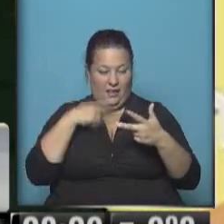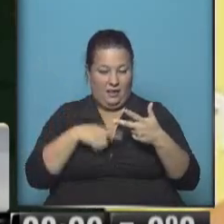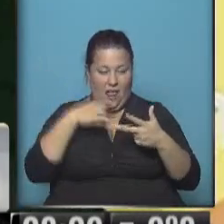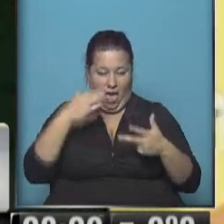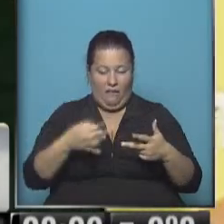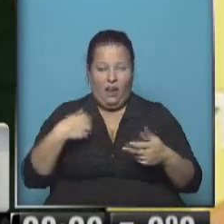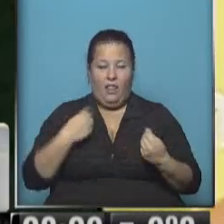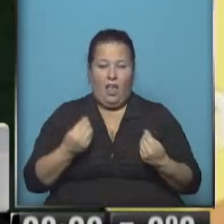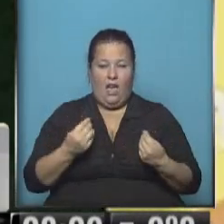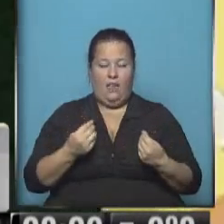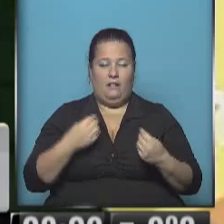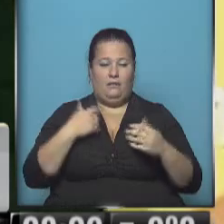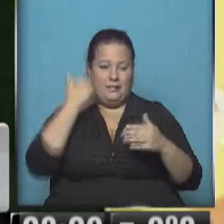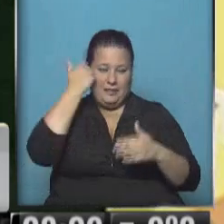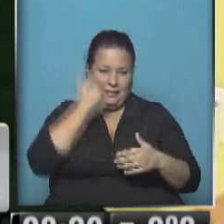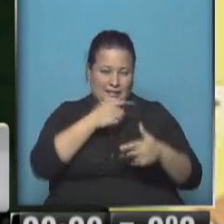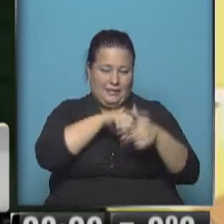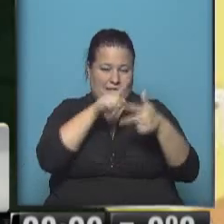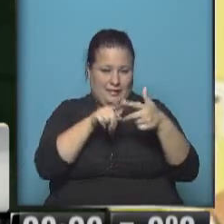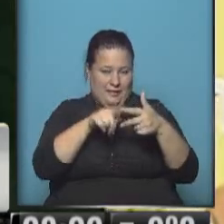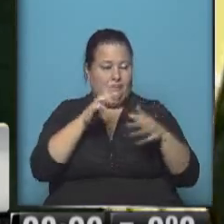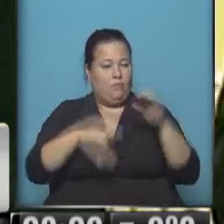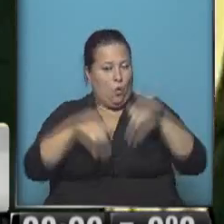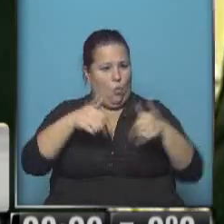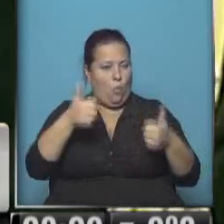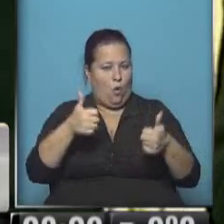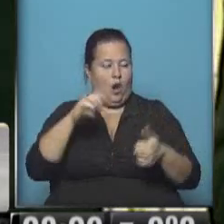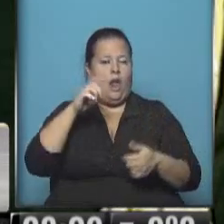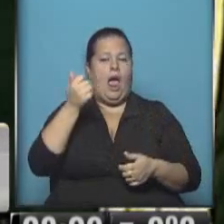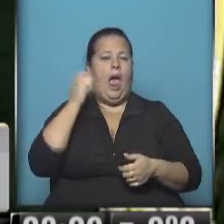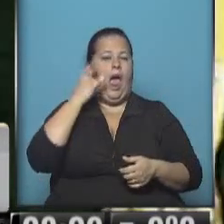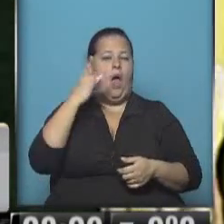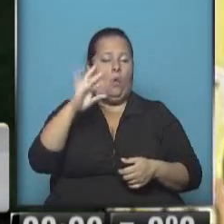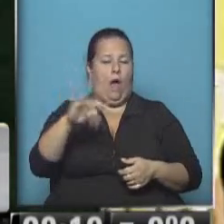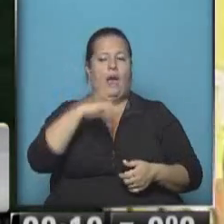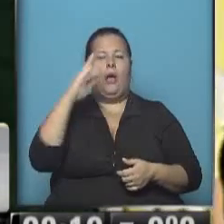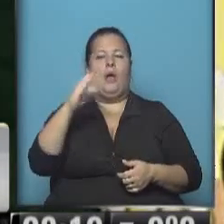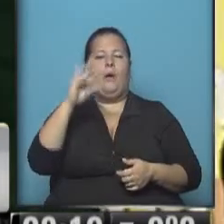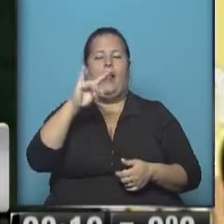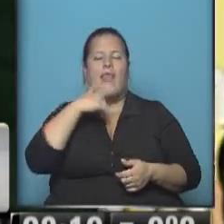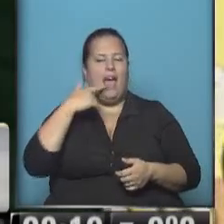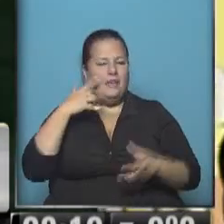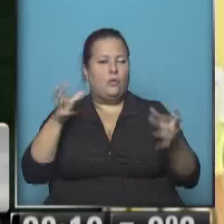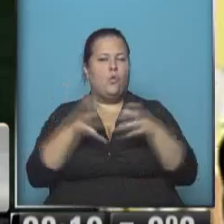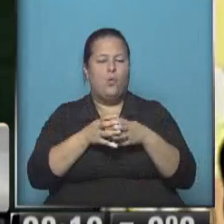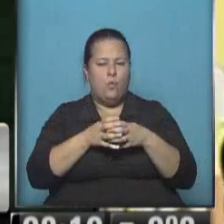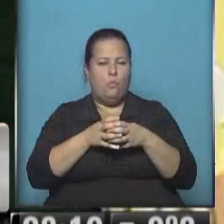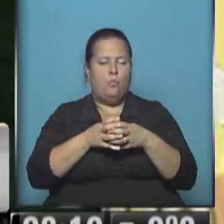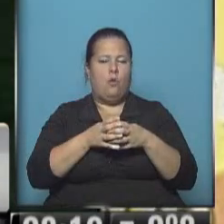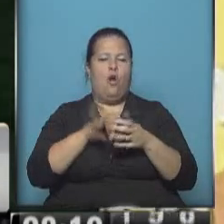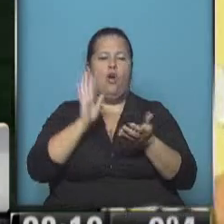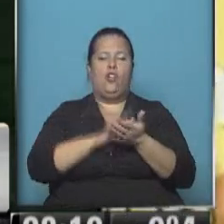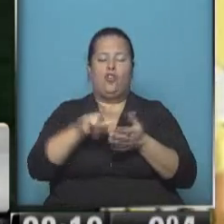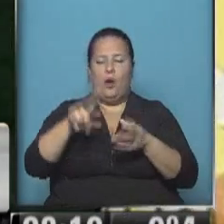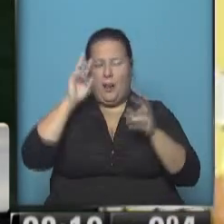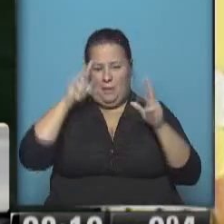realidad es que salimos muy cerca del primero una gran elección de oscar aguad de la coneja baldassi todo el grupo que se formó alrededor de